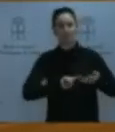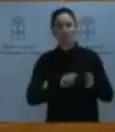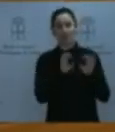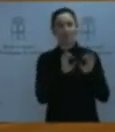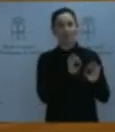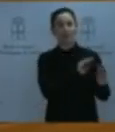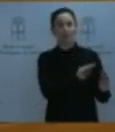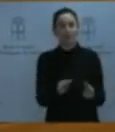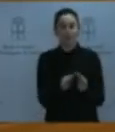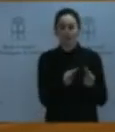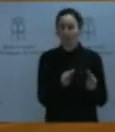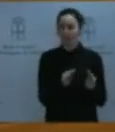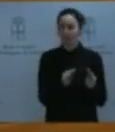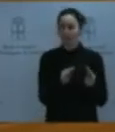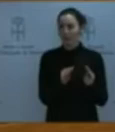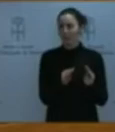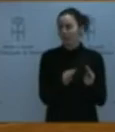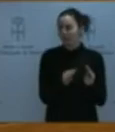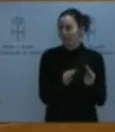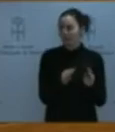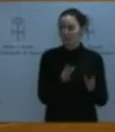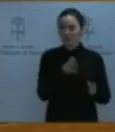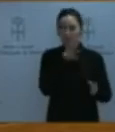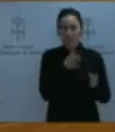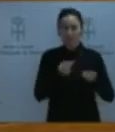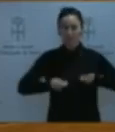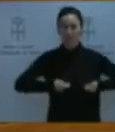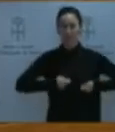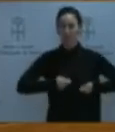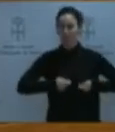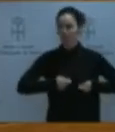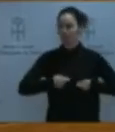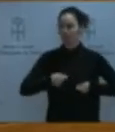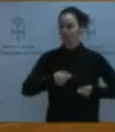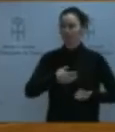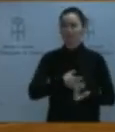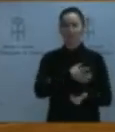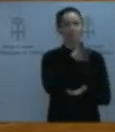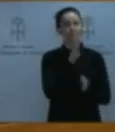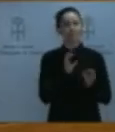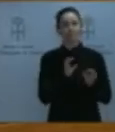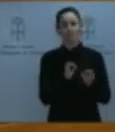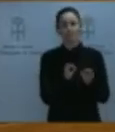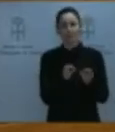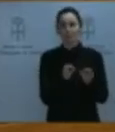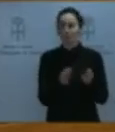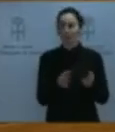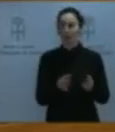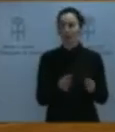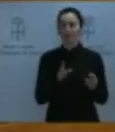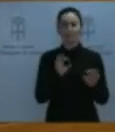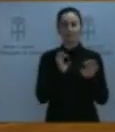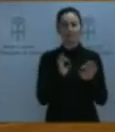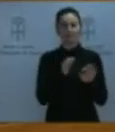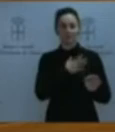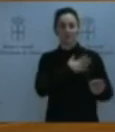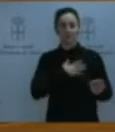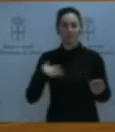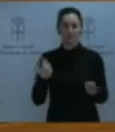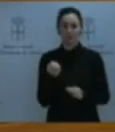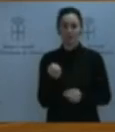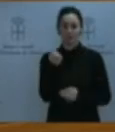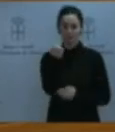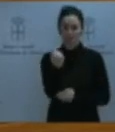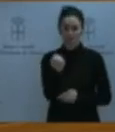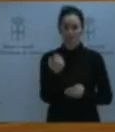a la negociación, pero también me atrevo a pedirle algo de apoyo, porque ustedes fueron